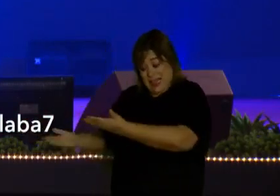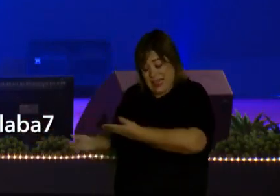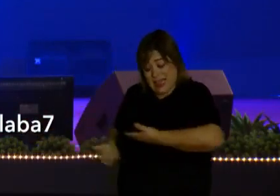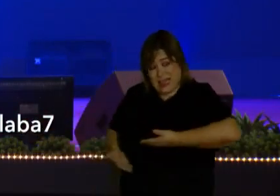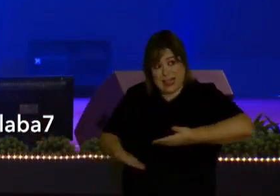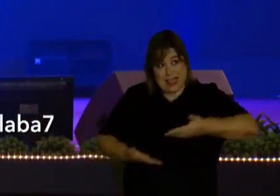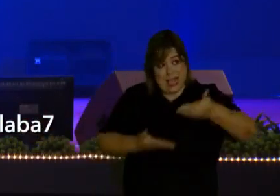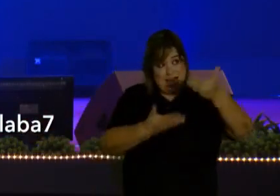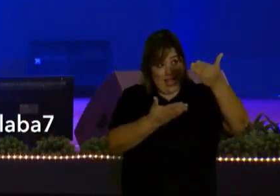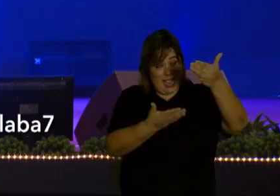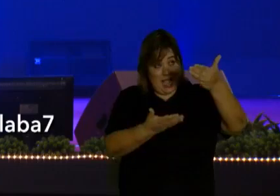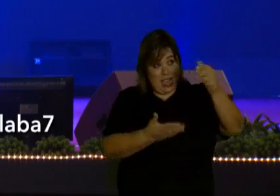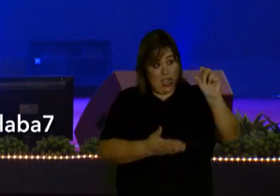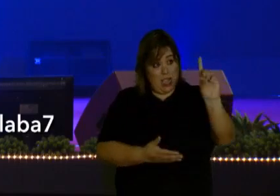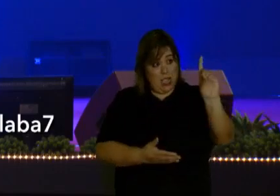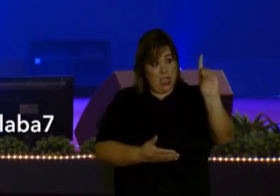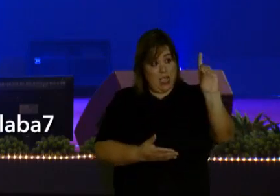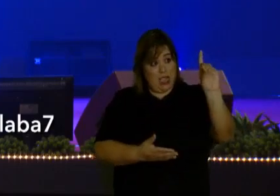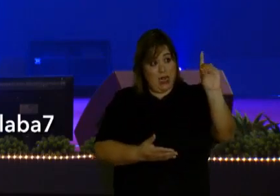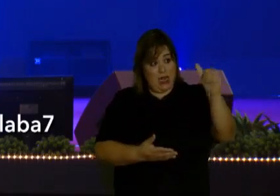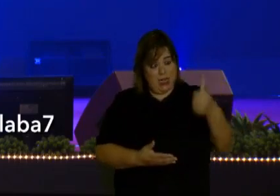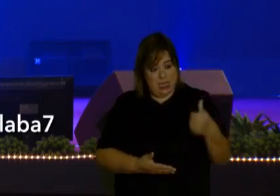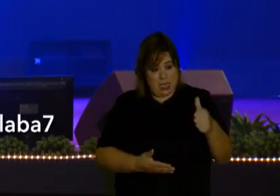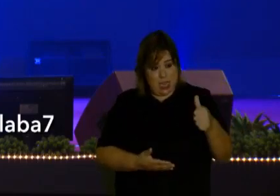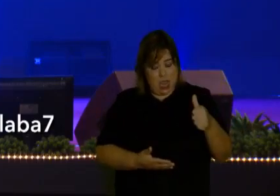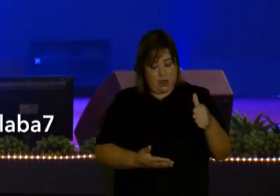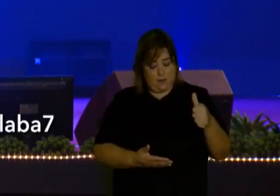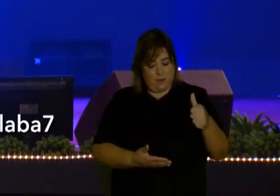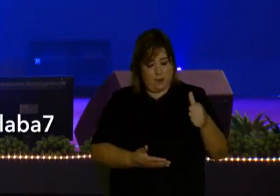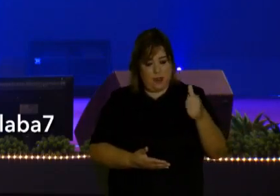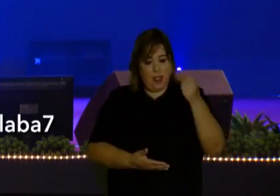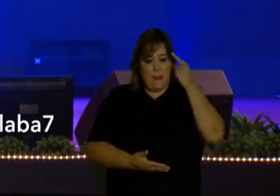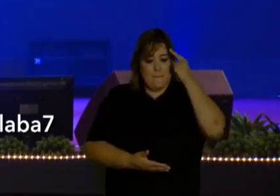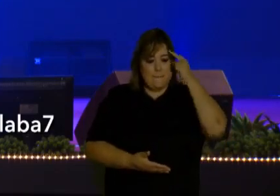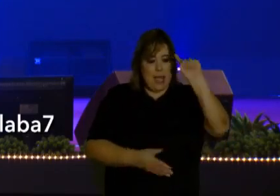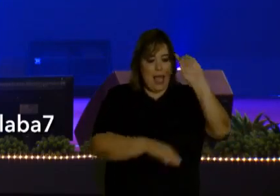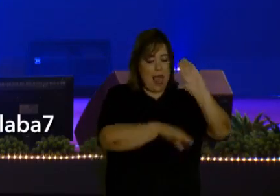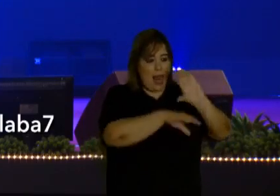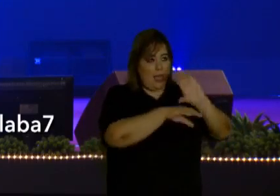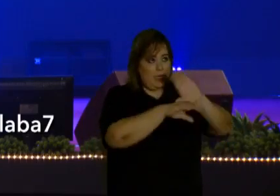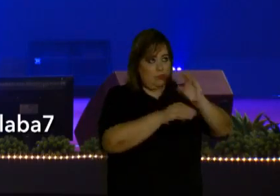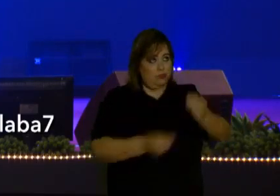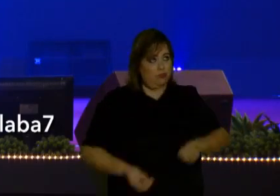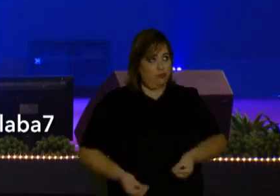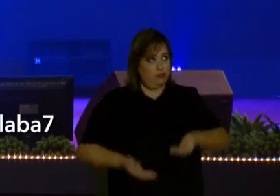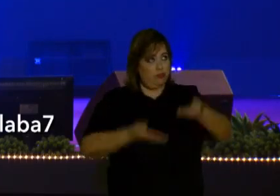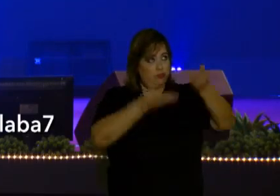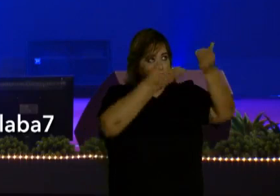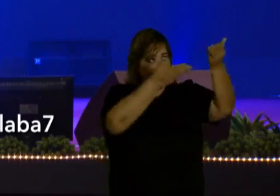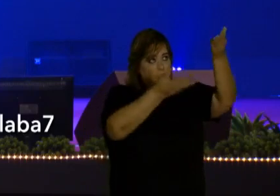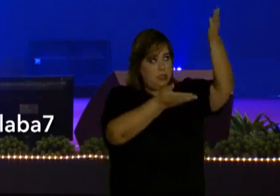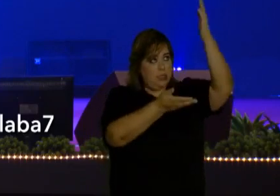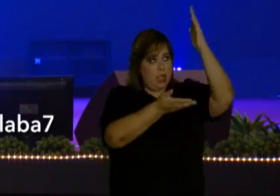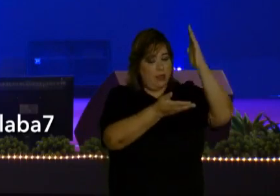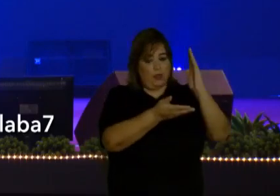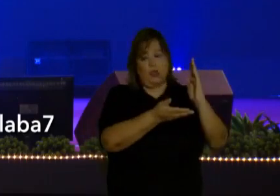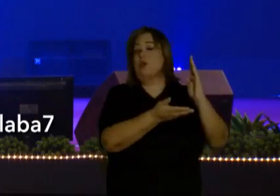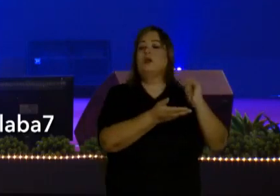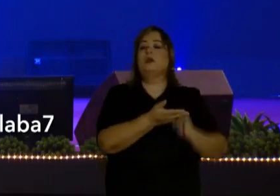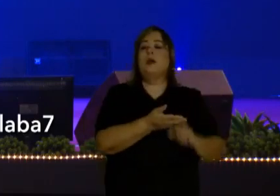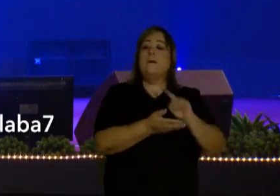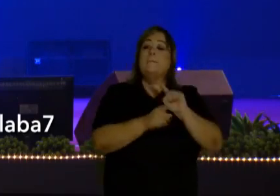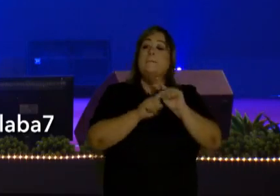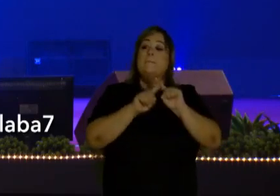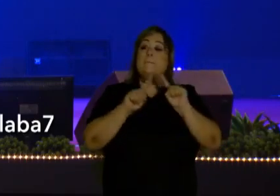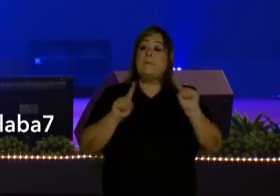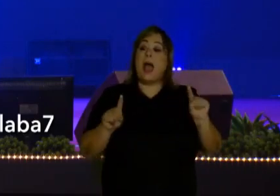casa, dice el Señor. ¿Cuál es el alimento en la casa del Señor? La palabra que usted consume. La palabra